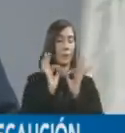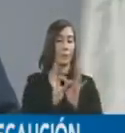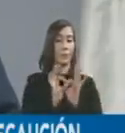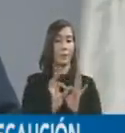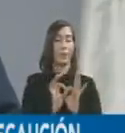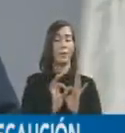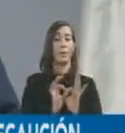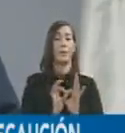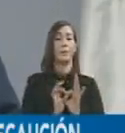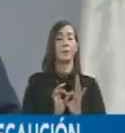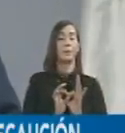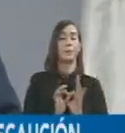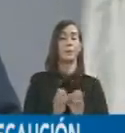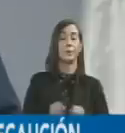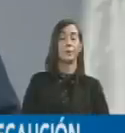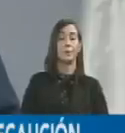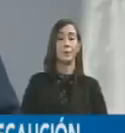fundamentales,